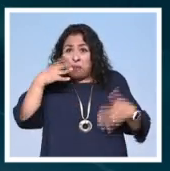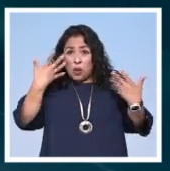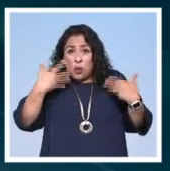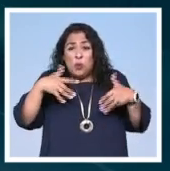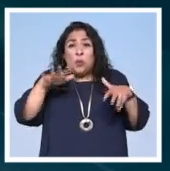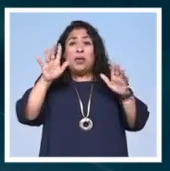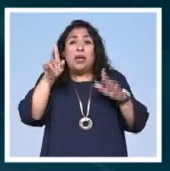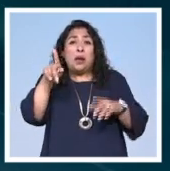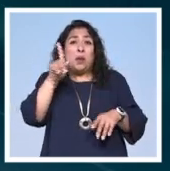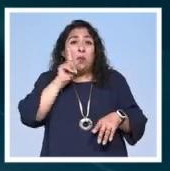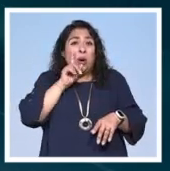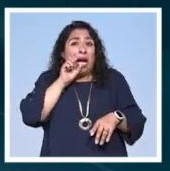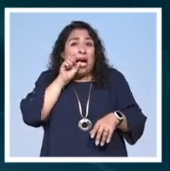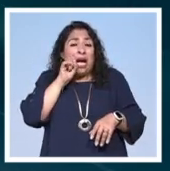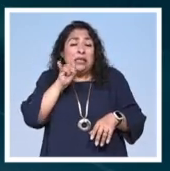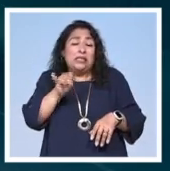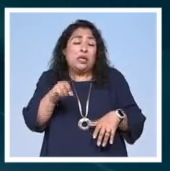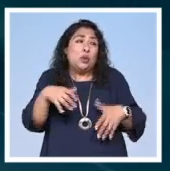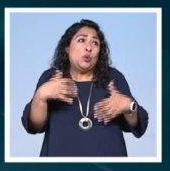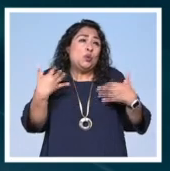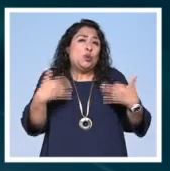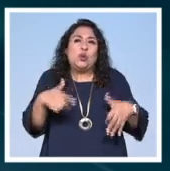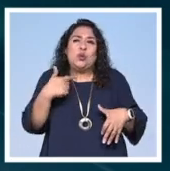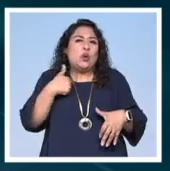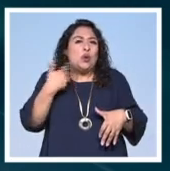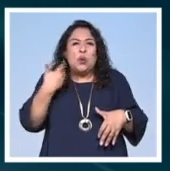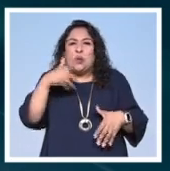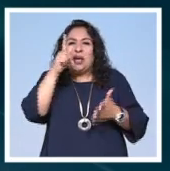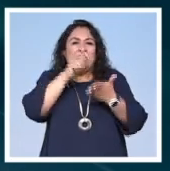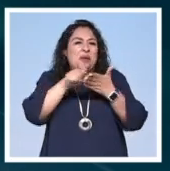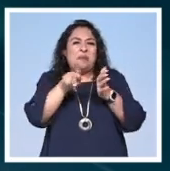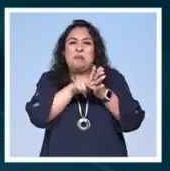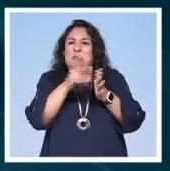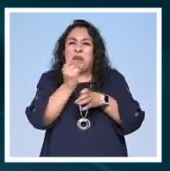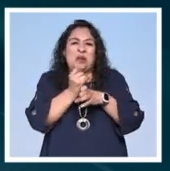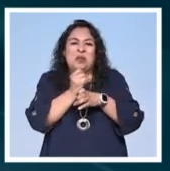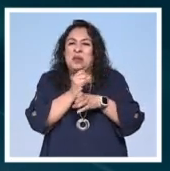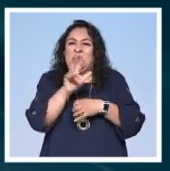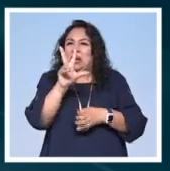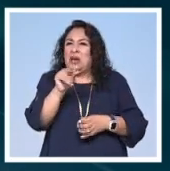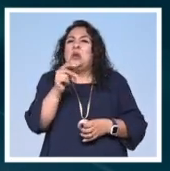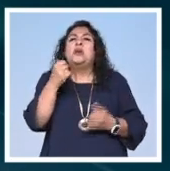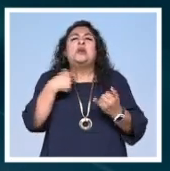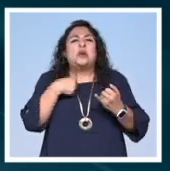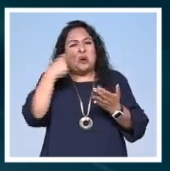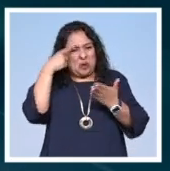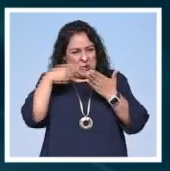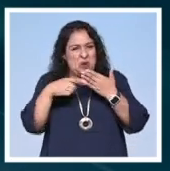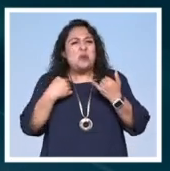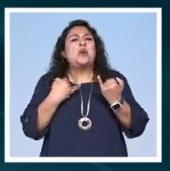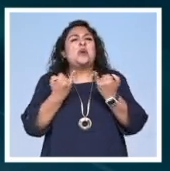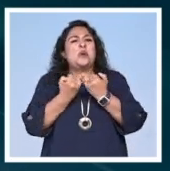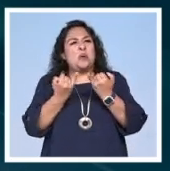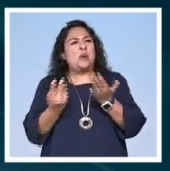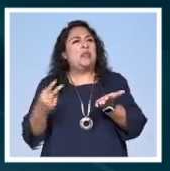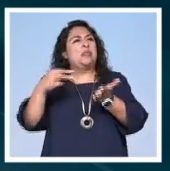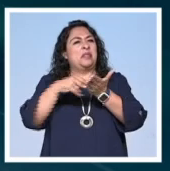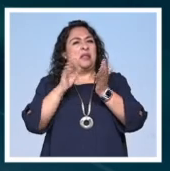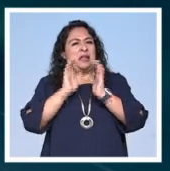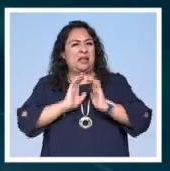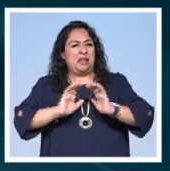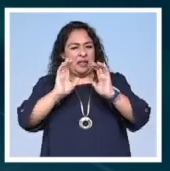voltabox como esta señora yo no hubiera sido escritora ni periodista yo creo que estaría también cantando en un escenario como este